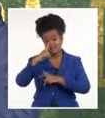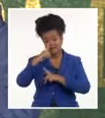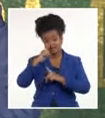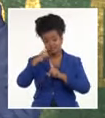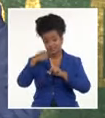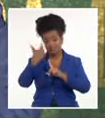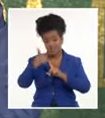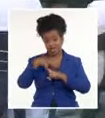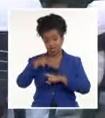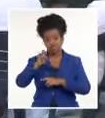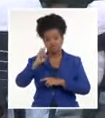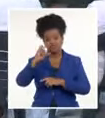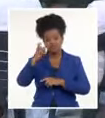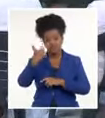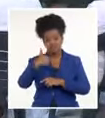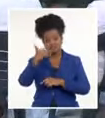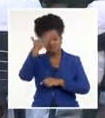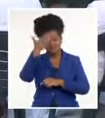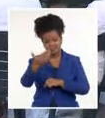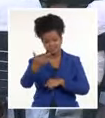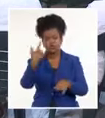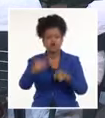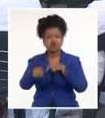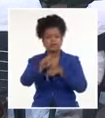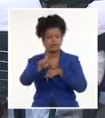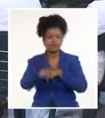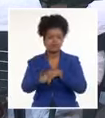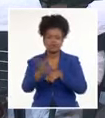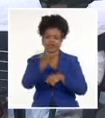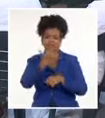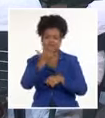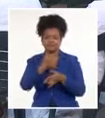Muchas gracias. Otra pregunta, por favor.